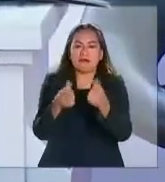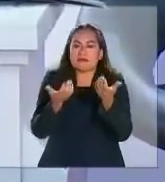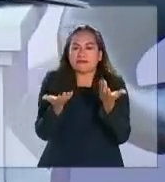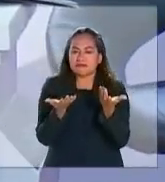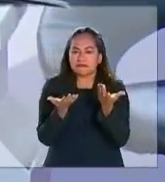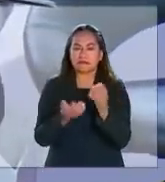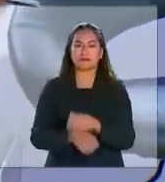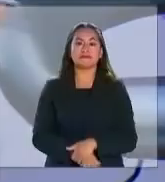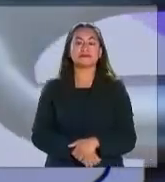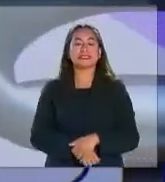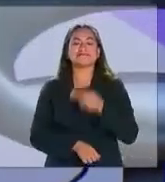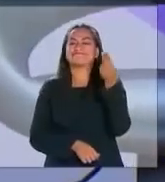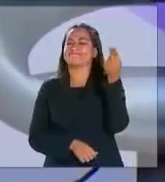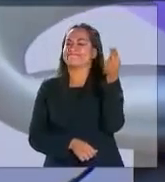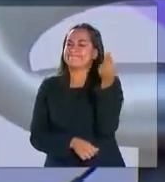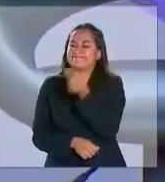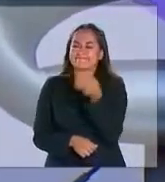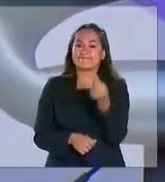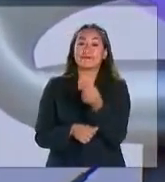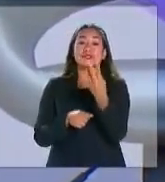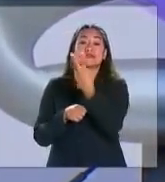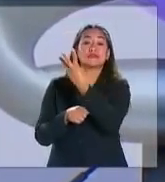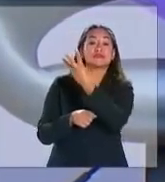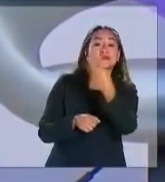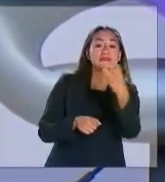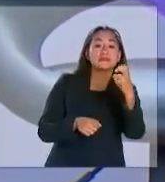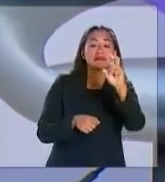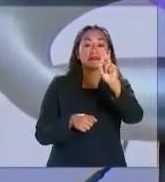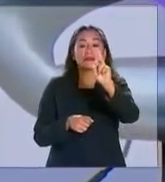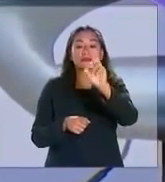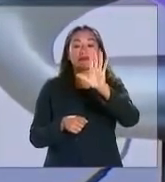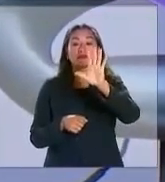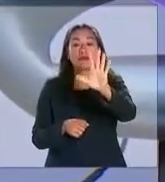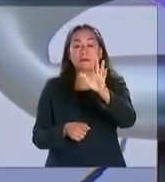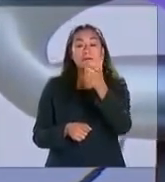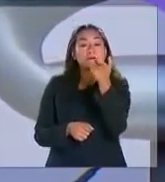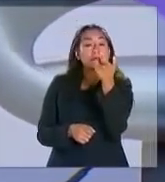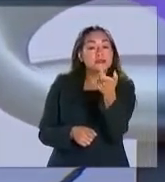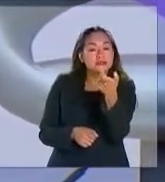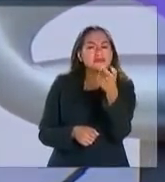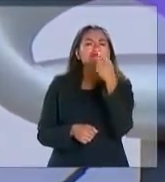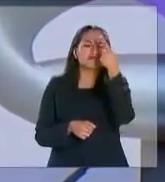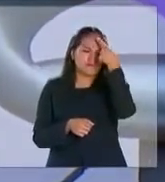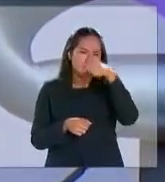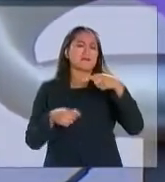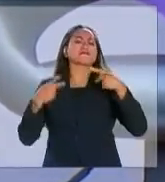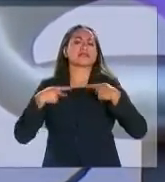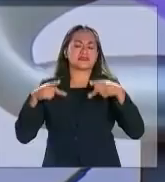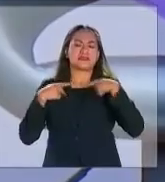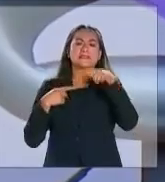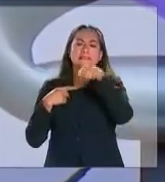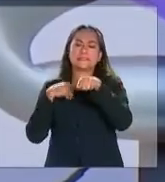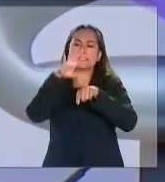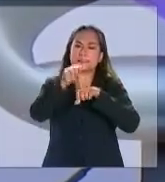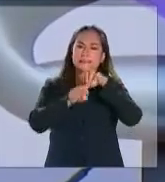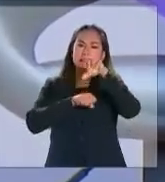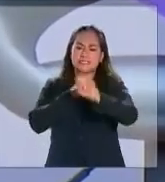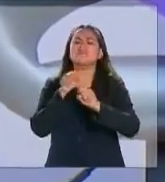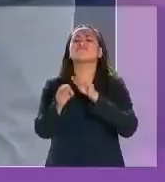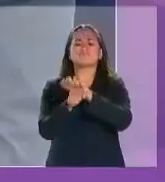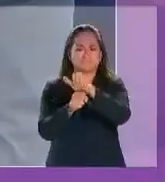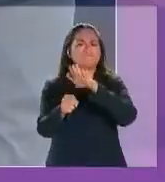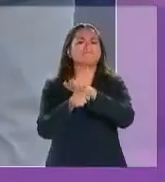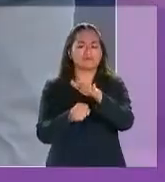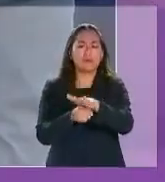se necesitan 335 pesos más o menos para que la gente pueda tener una posibilidad no